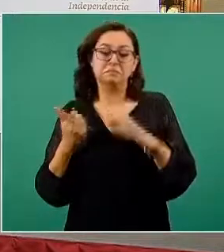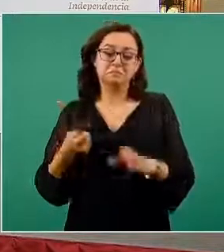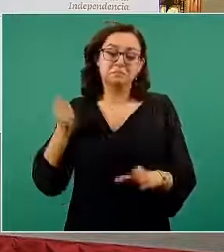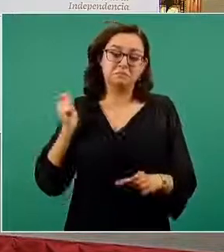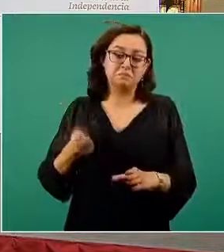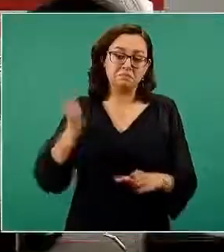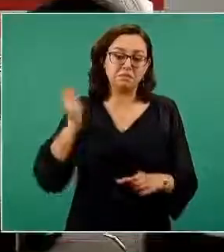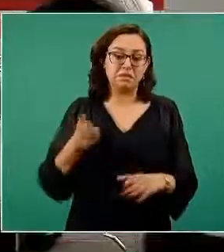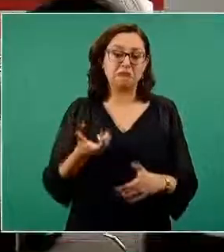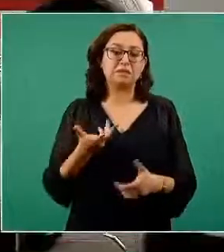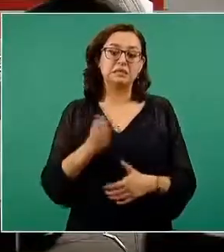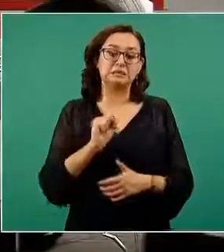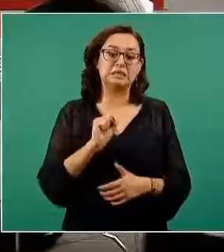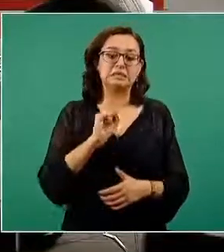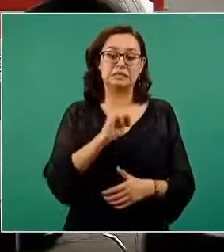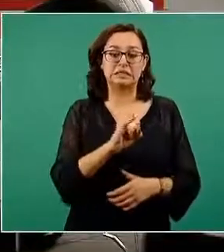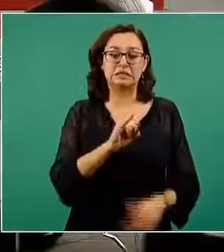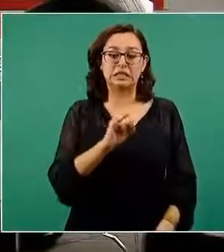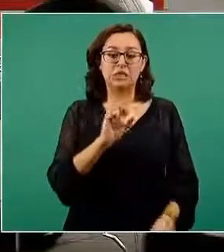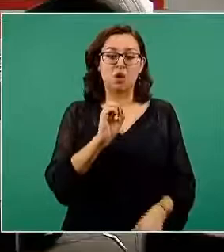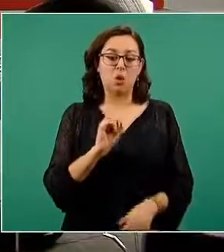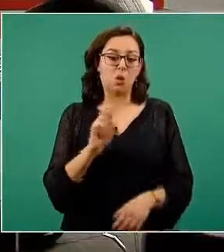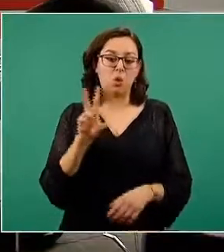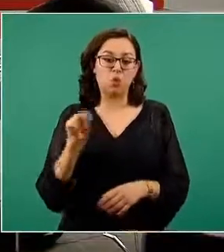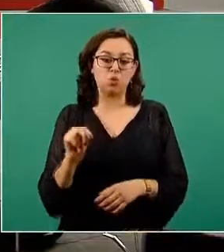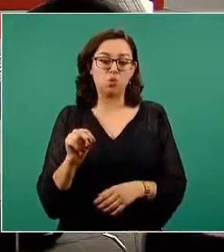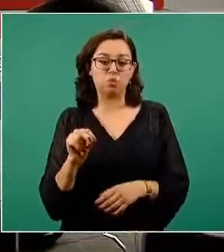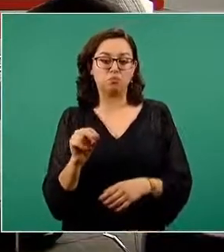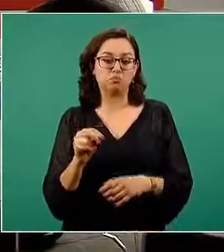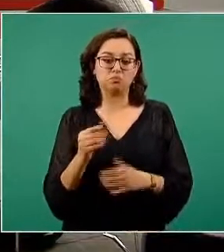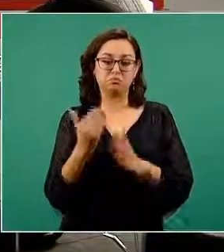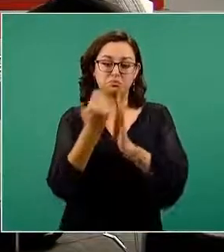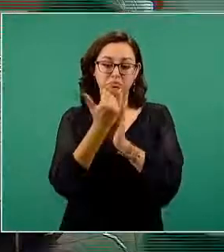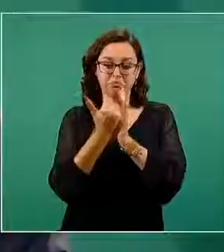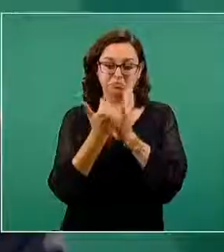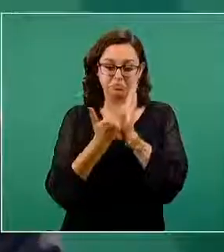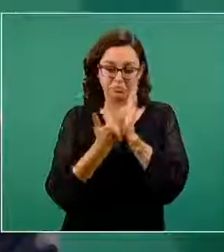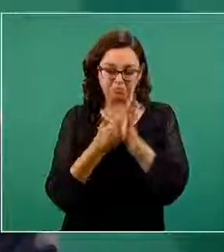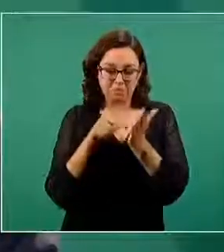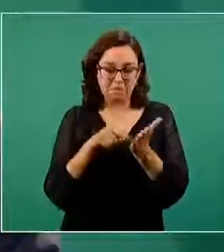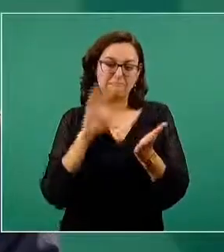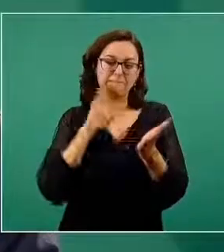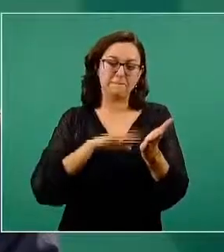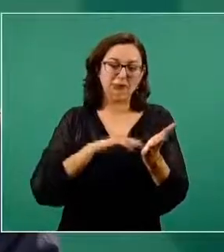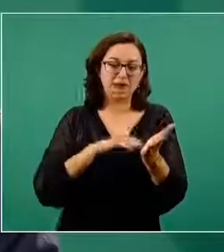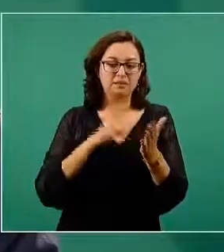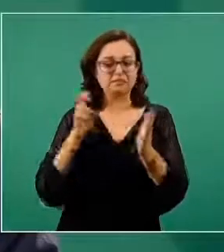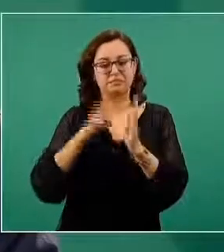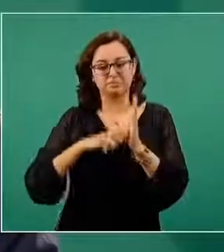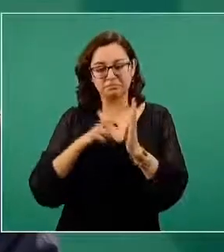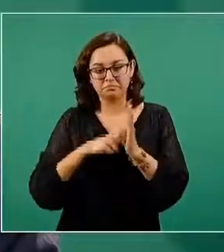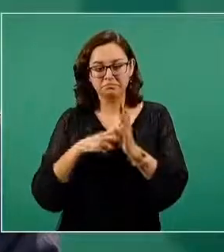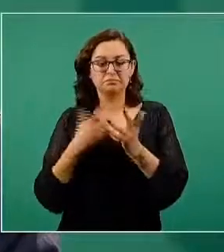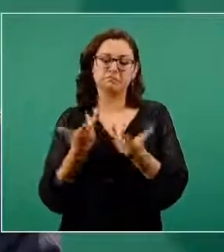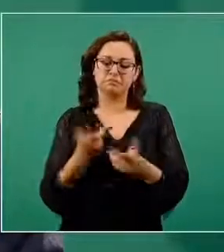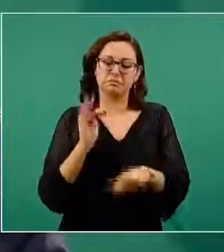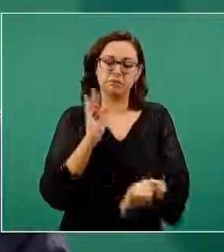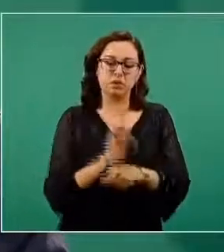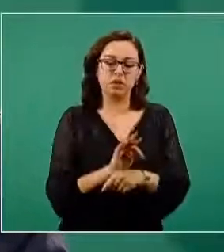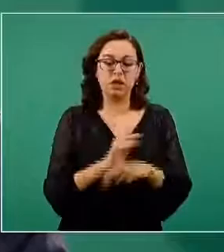ser restitúyase A, B, C, D situaciones para que se protejan los derechos de la